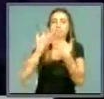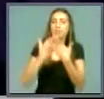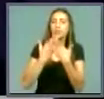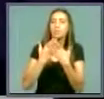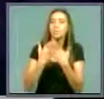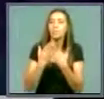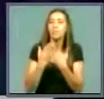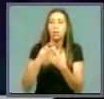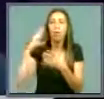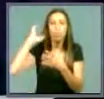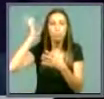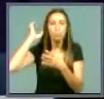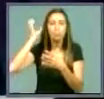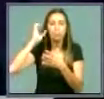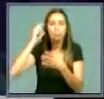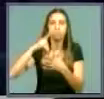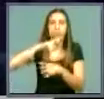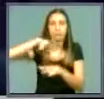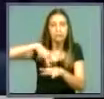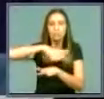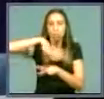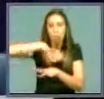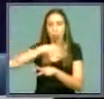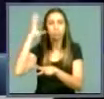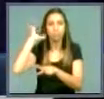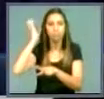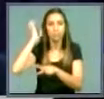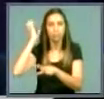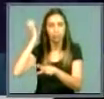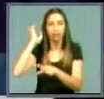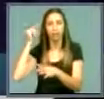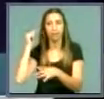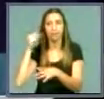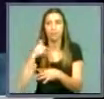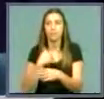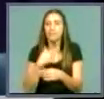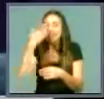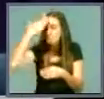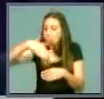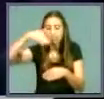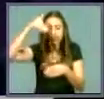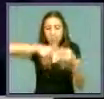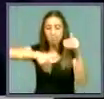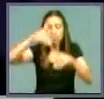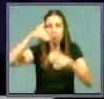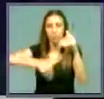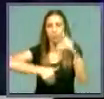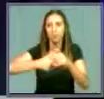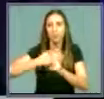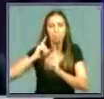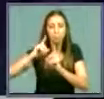horas de radio seguida, fueron 3 o 4 días seguidos de escuchar la radio, porque hasta el último resultado lo